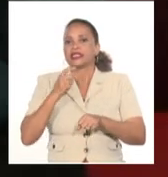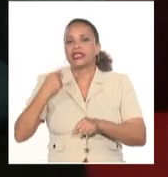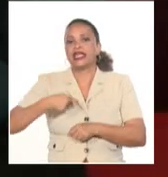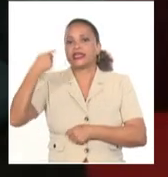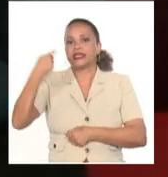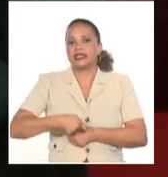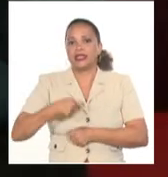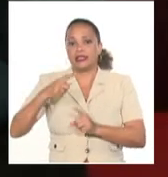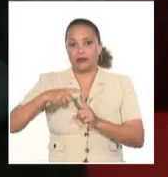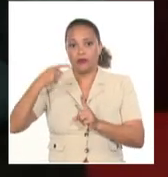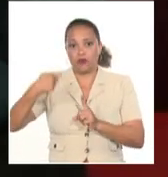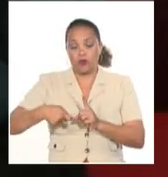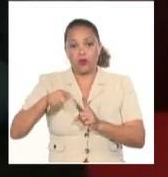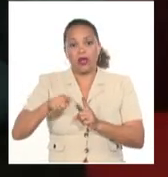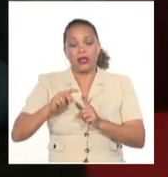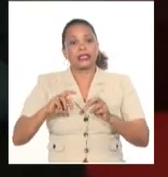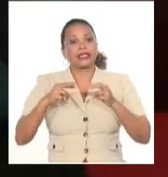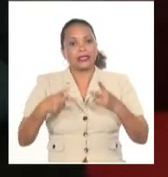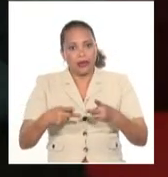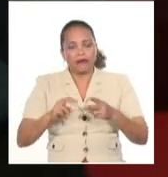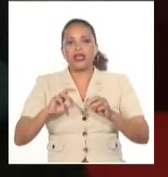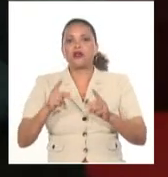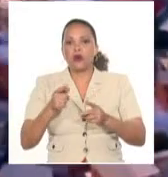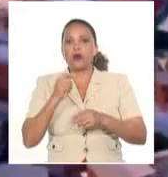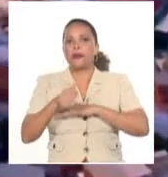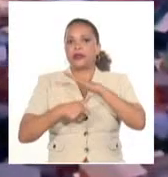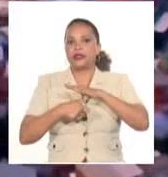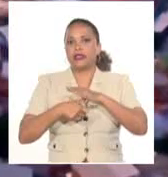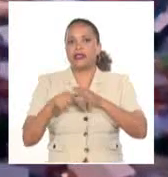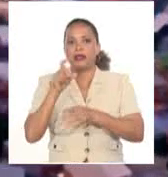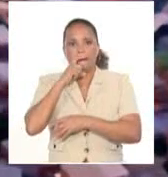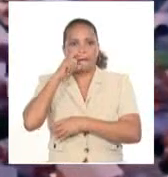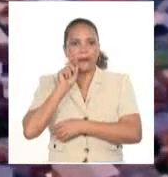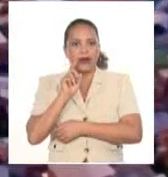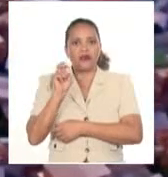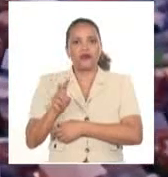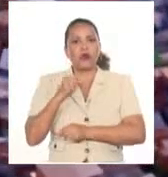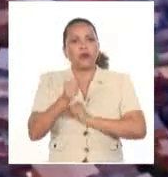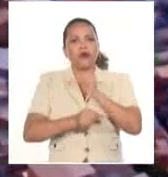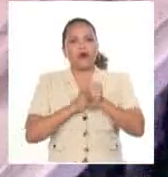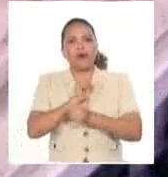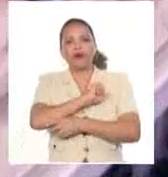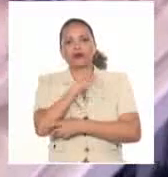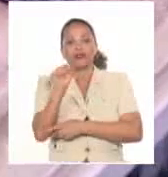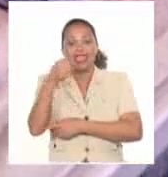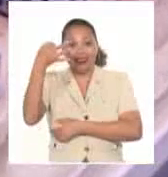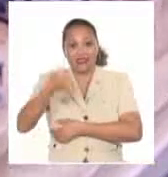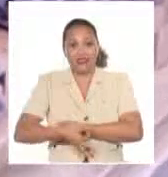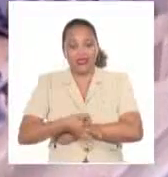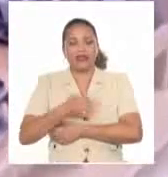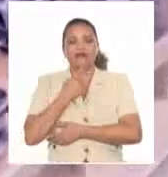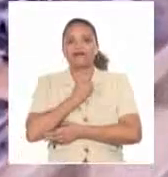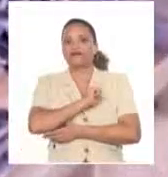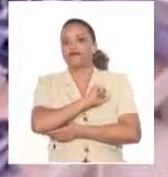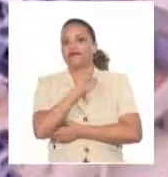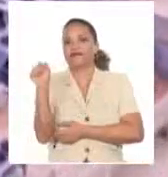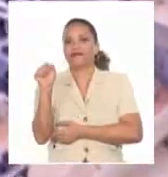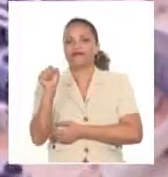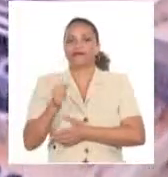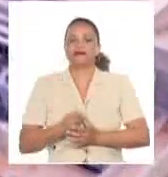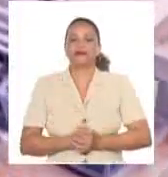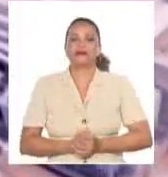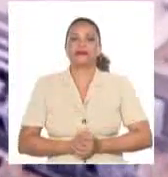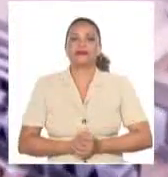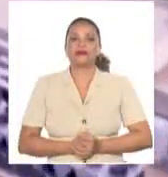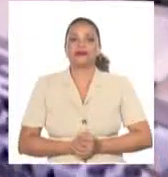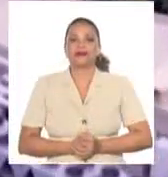de Justicia que ratifica a Nicolás Maduro como presidente, va triunfando la verdad y los aires postelectorales toman su curso en